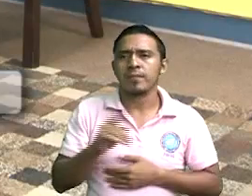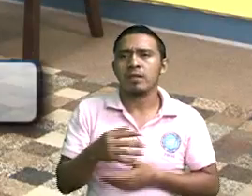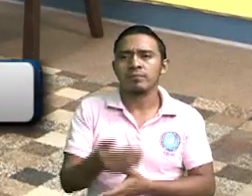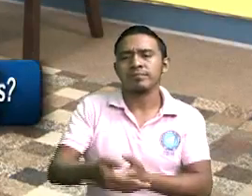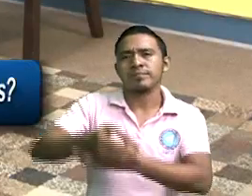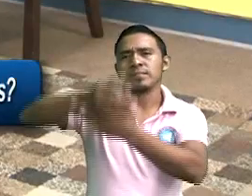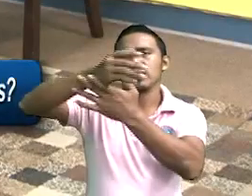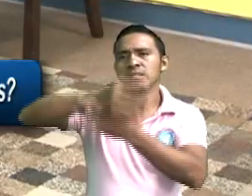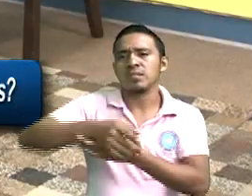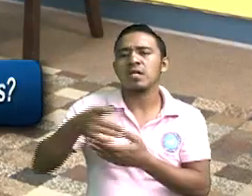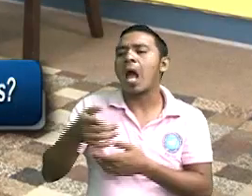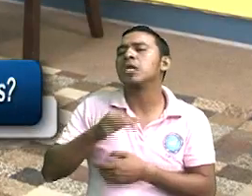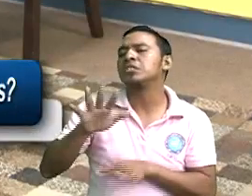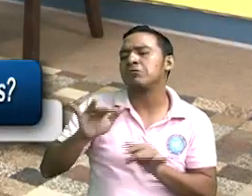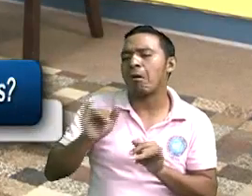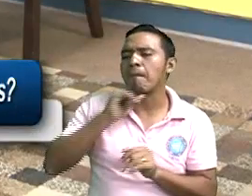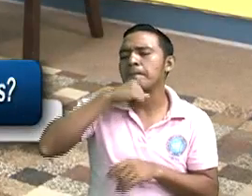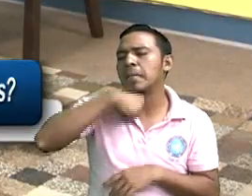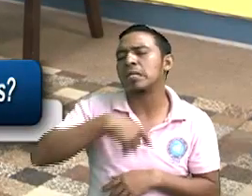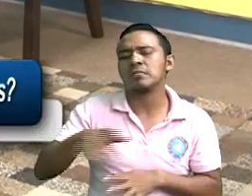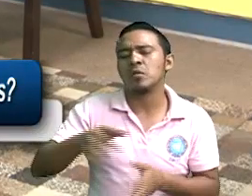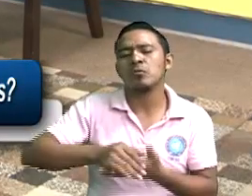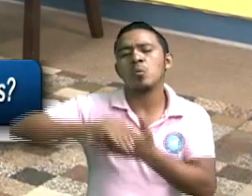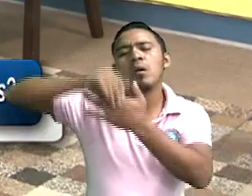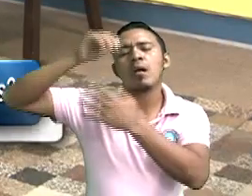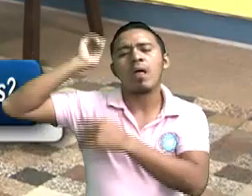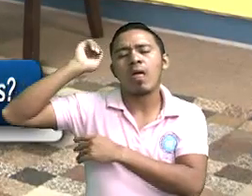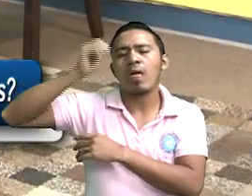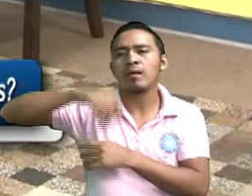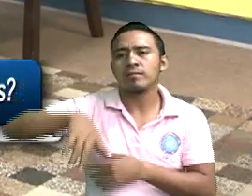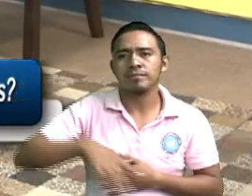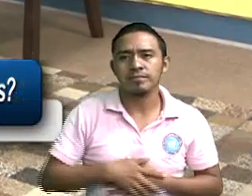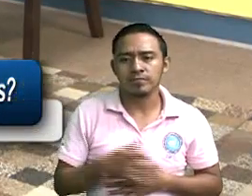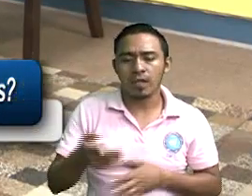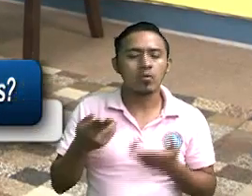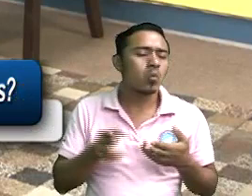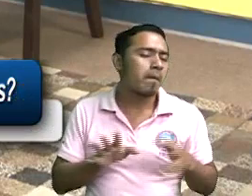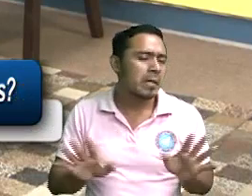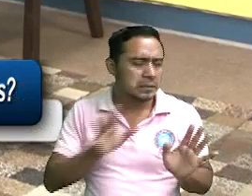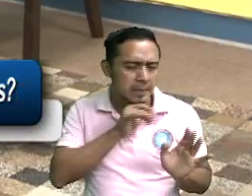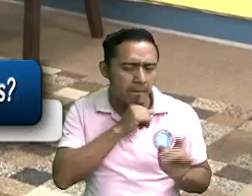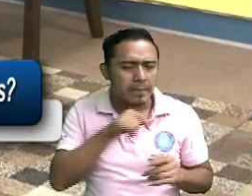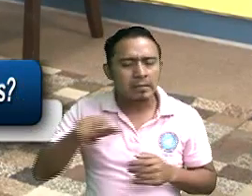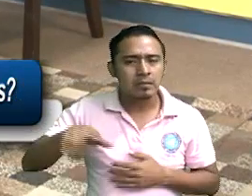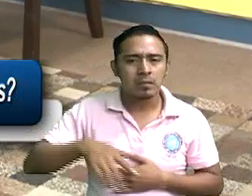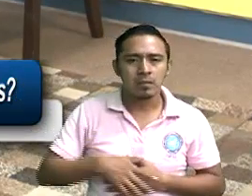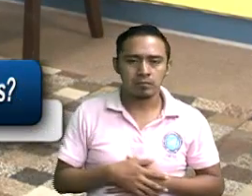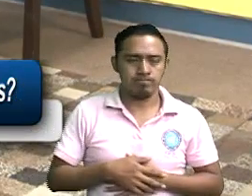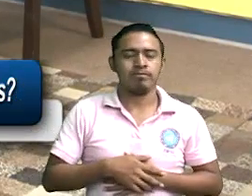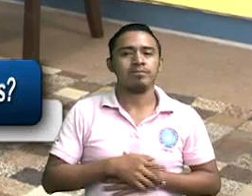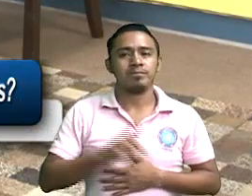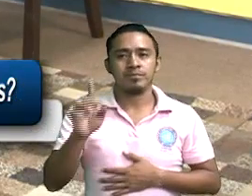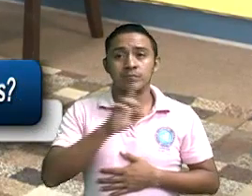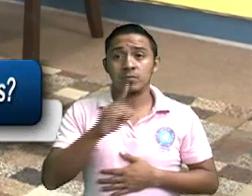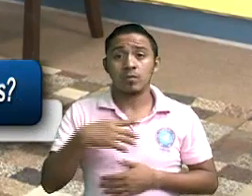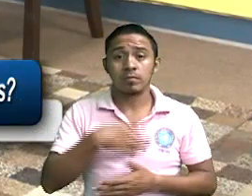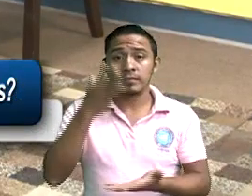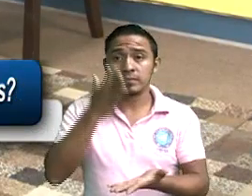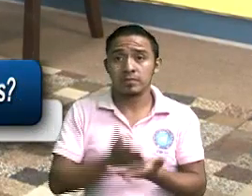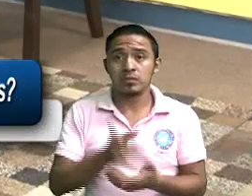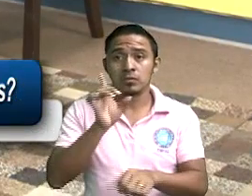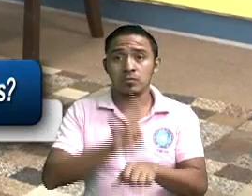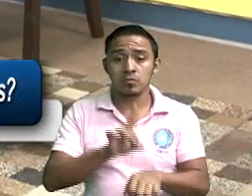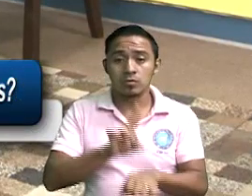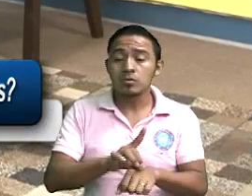la mano porque ya está viejito. No levanta la mano porque eso es normal. Debe decir el médico, eso